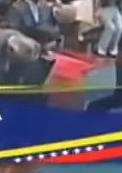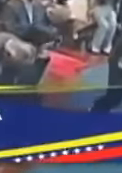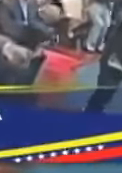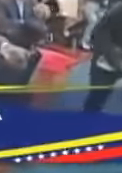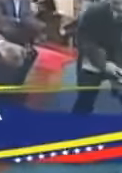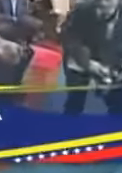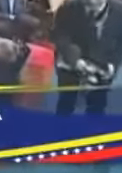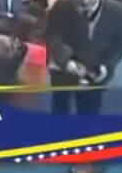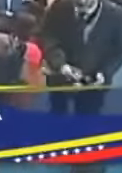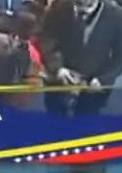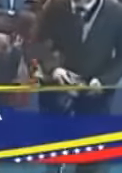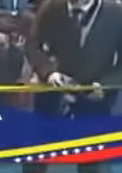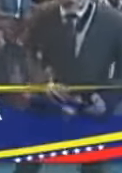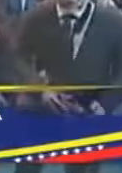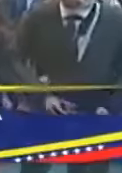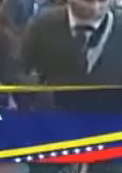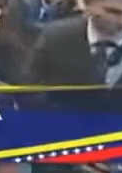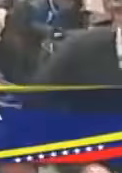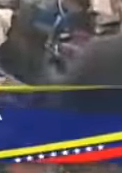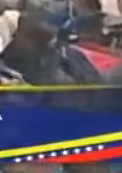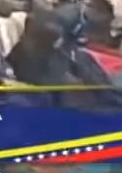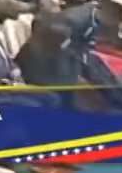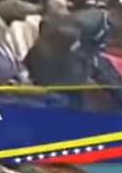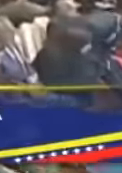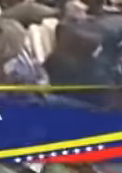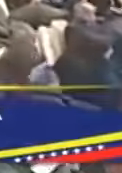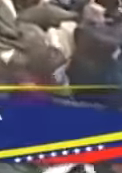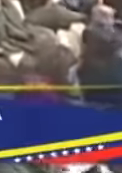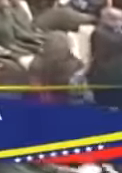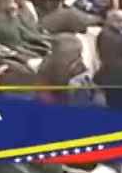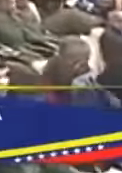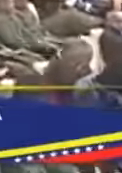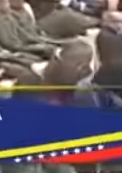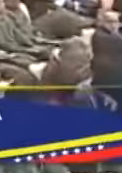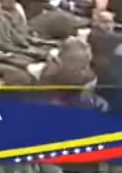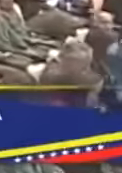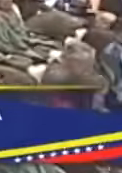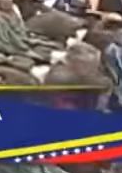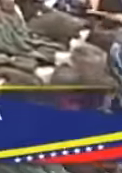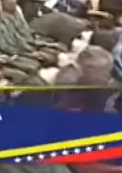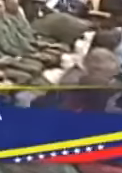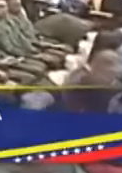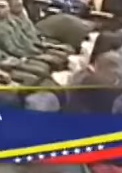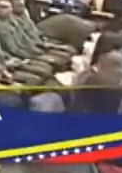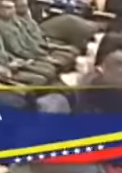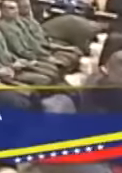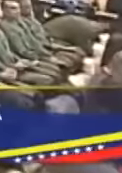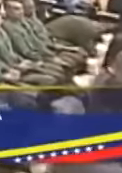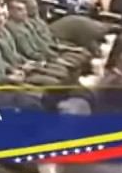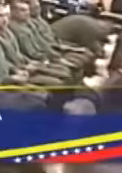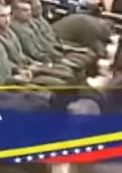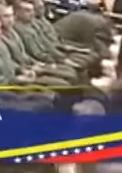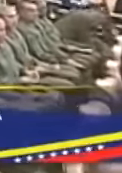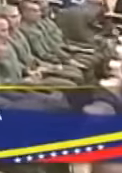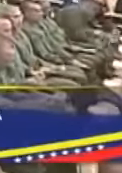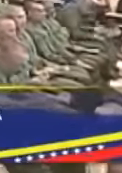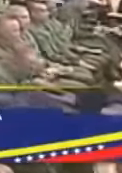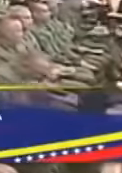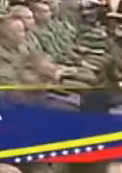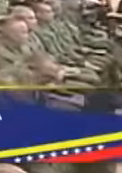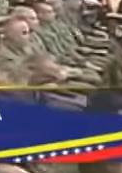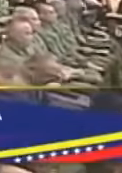todas y todos muy buenas tardes. Sean bienvenidos a este acto de Unión Nacional en defensa de la